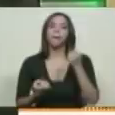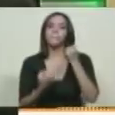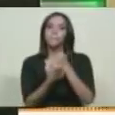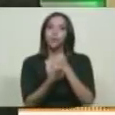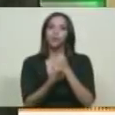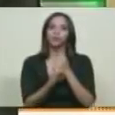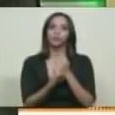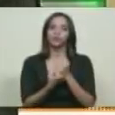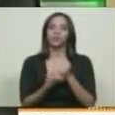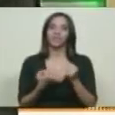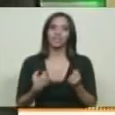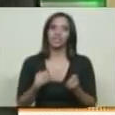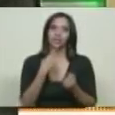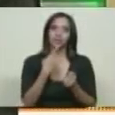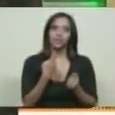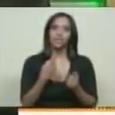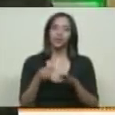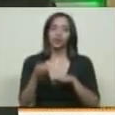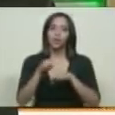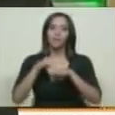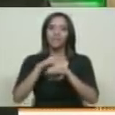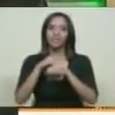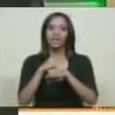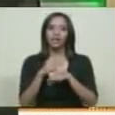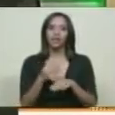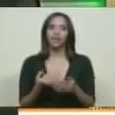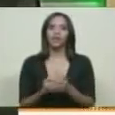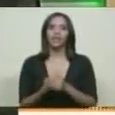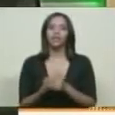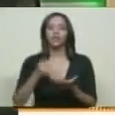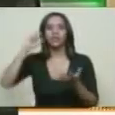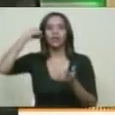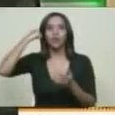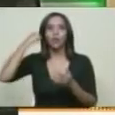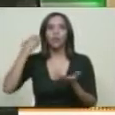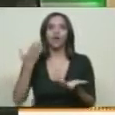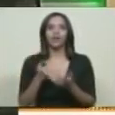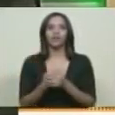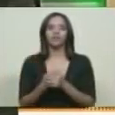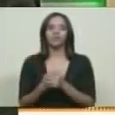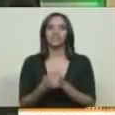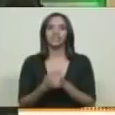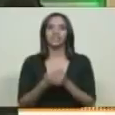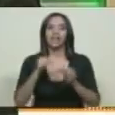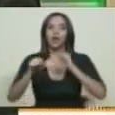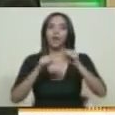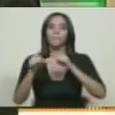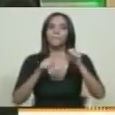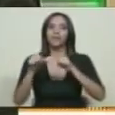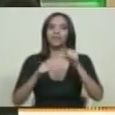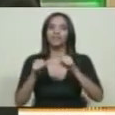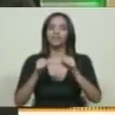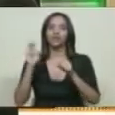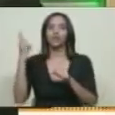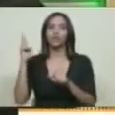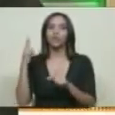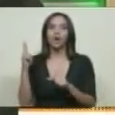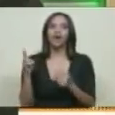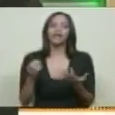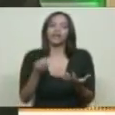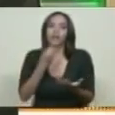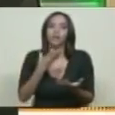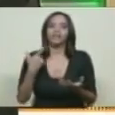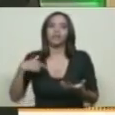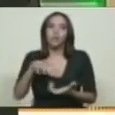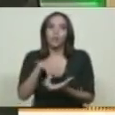instituciones y de los ministerios. Y dos, también un recuerdo a los compañeros de FUNSA, la cooperativa de neumáticos de Uruguay, que bueno, tiene un